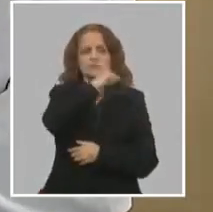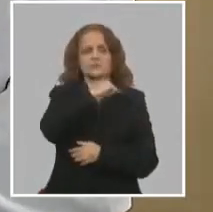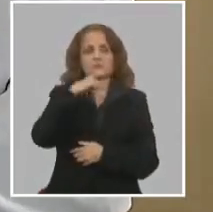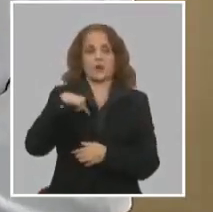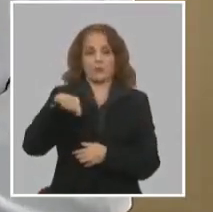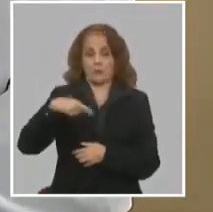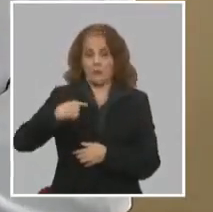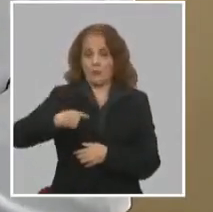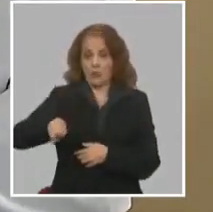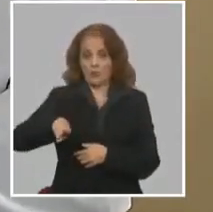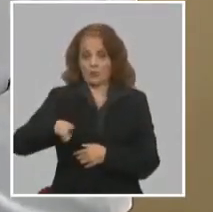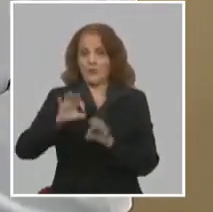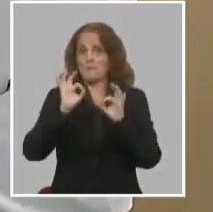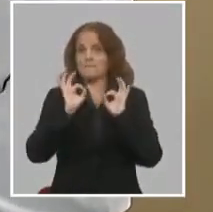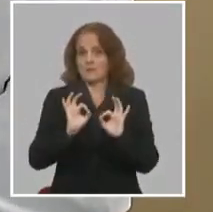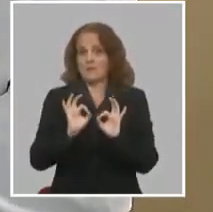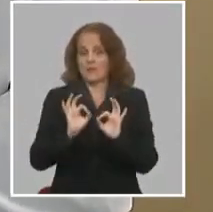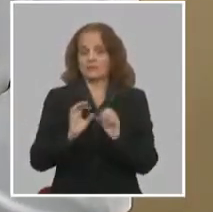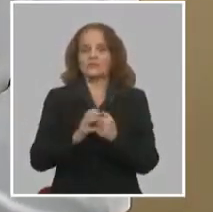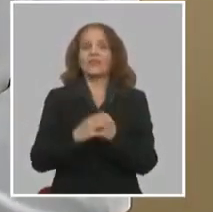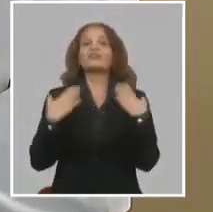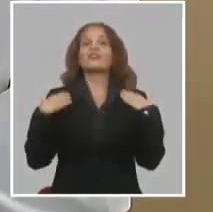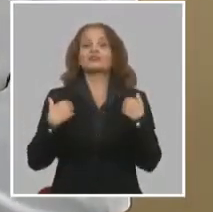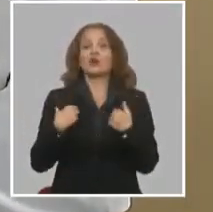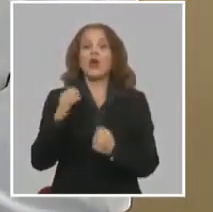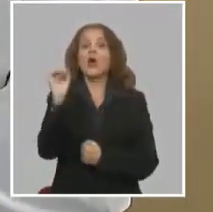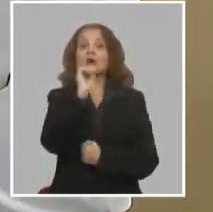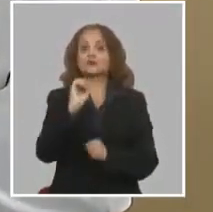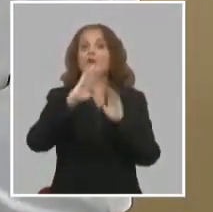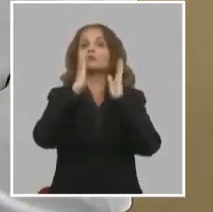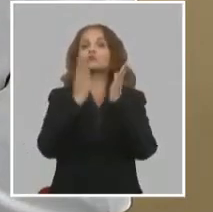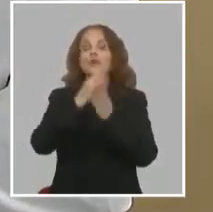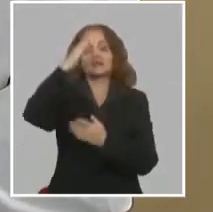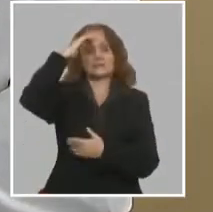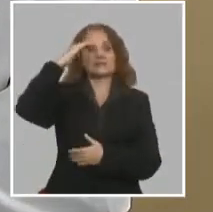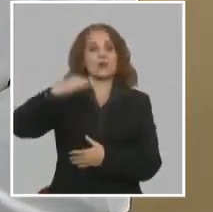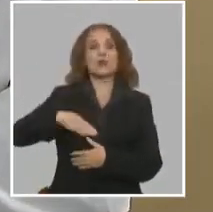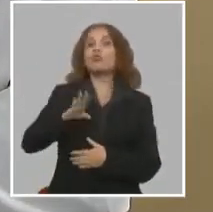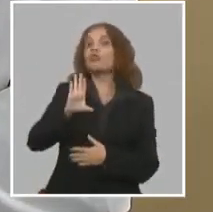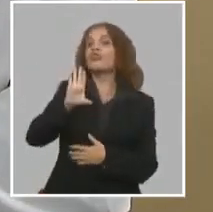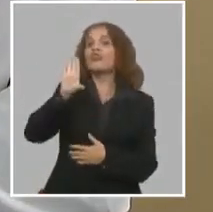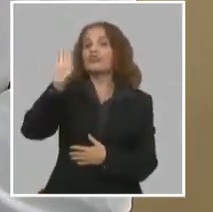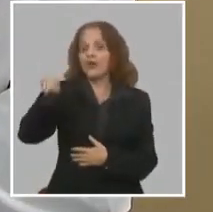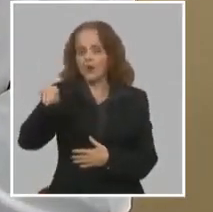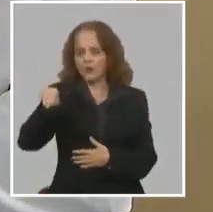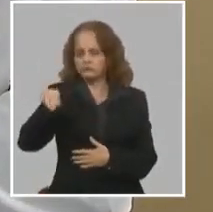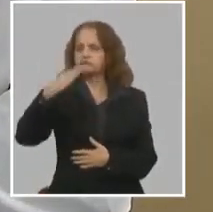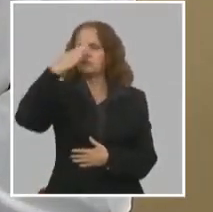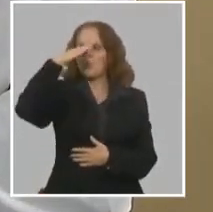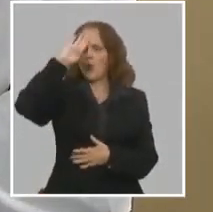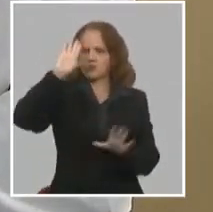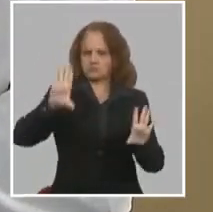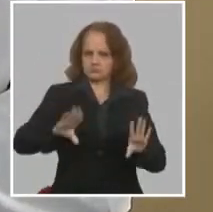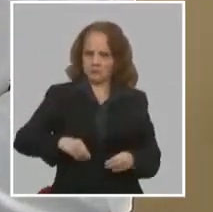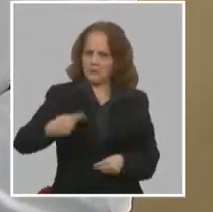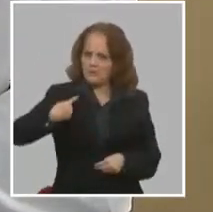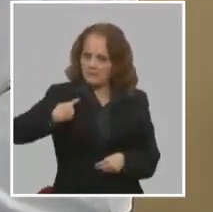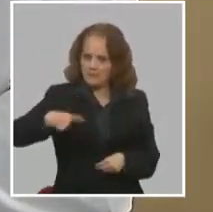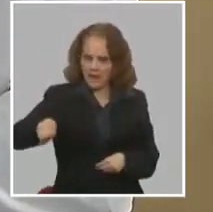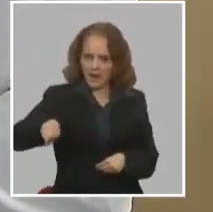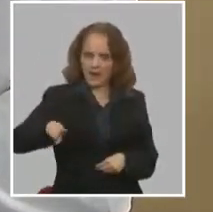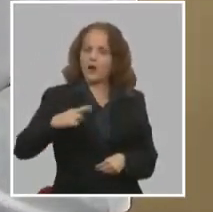a Margaret Chan que Cuba aceptaba y que iba a responder al llamado de